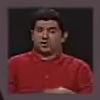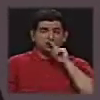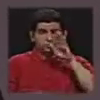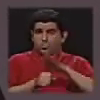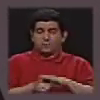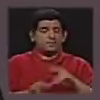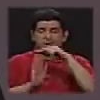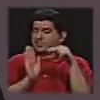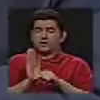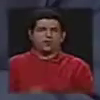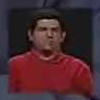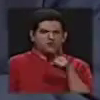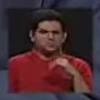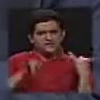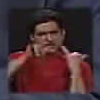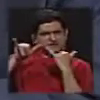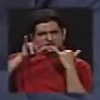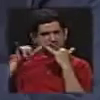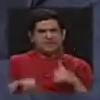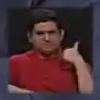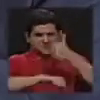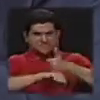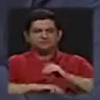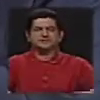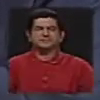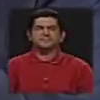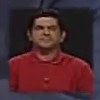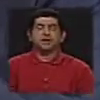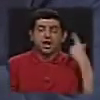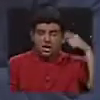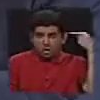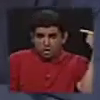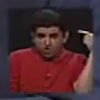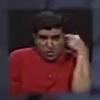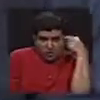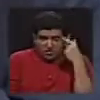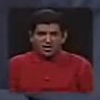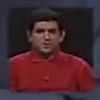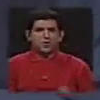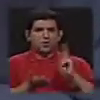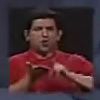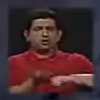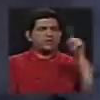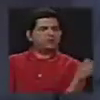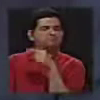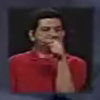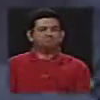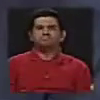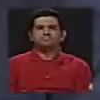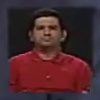caso. Ustedes están demandando que el gobierno rescinda el contrato por